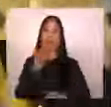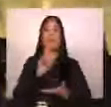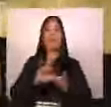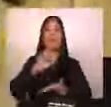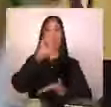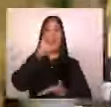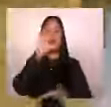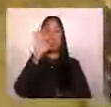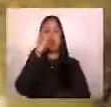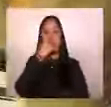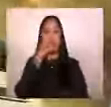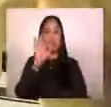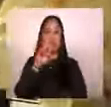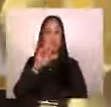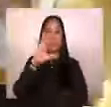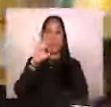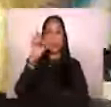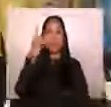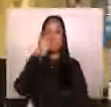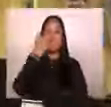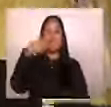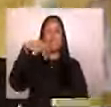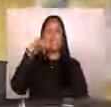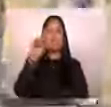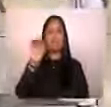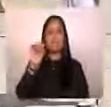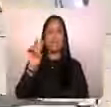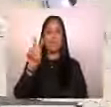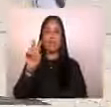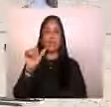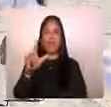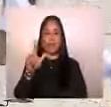del Colegio Osorio Sandoval.